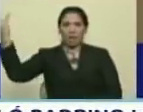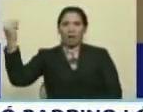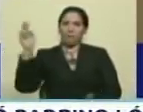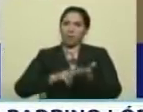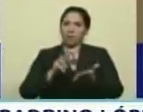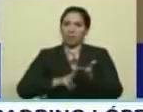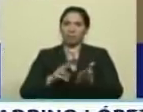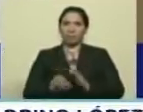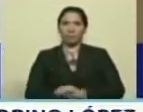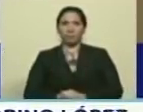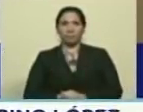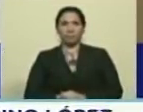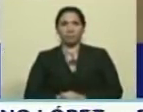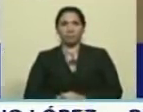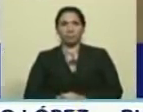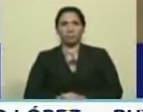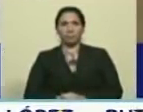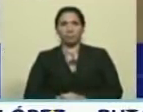verdad.